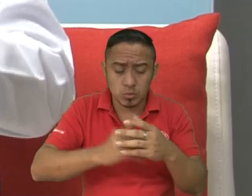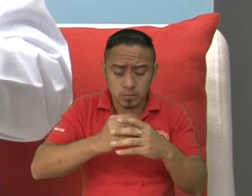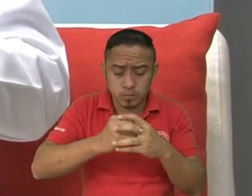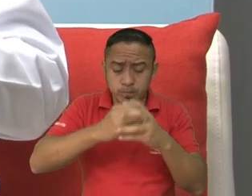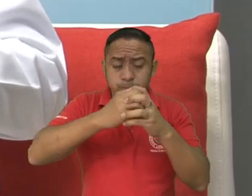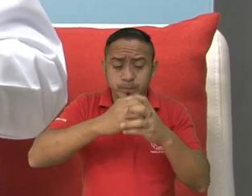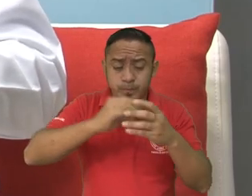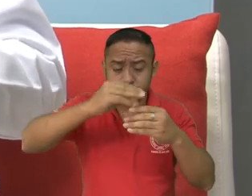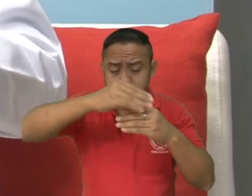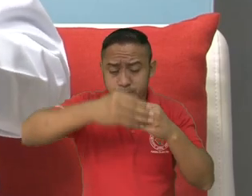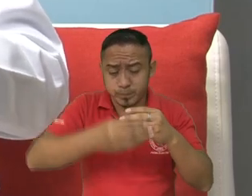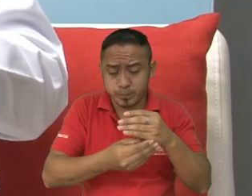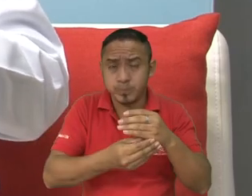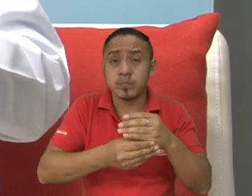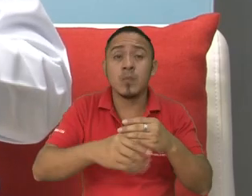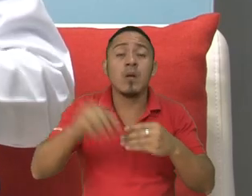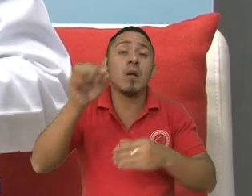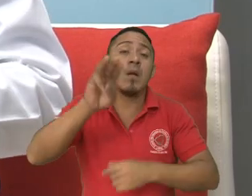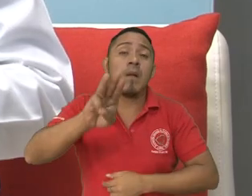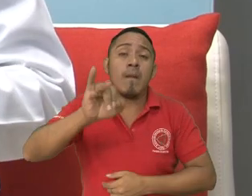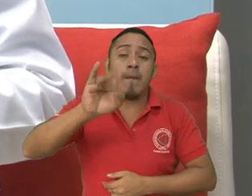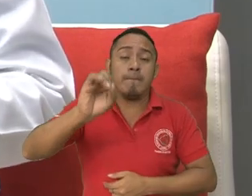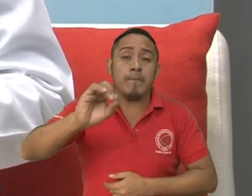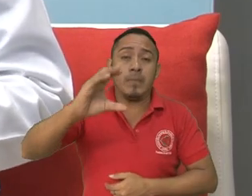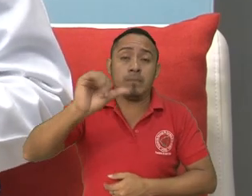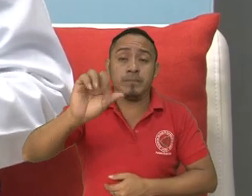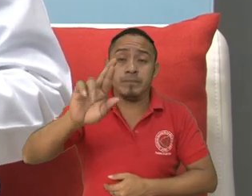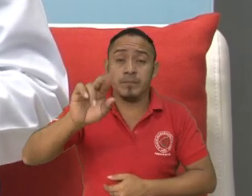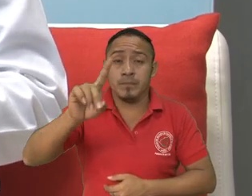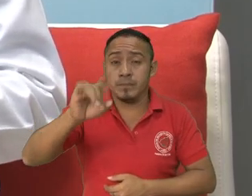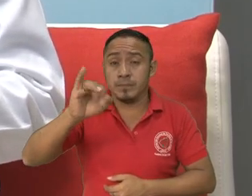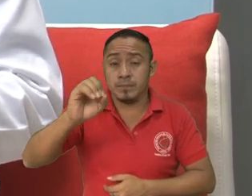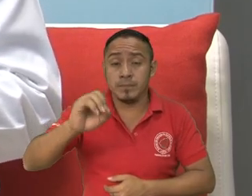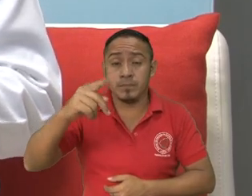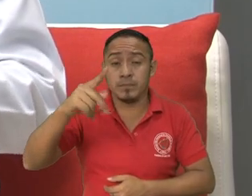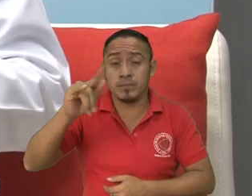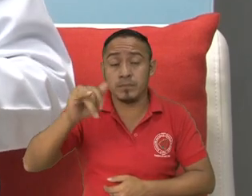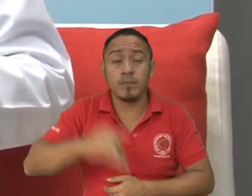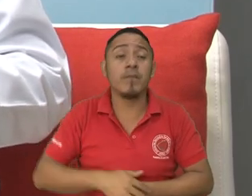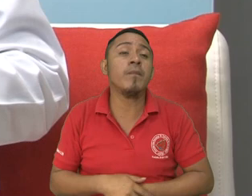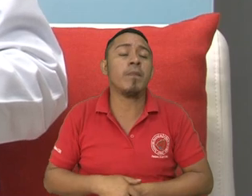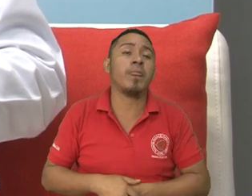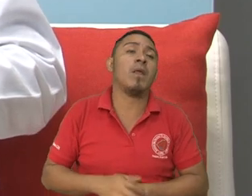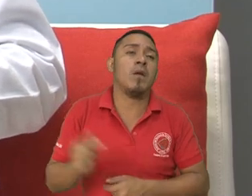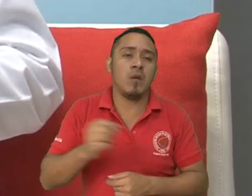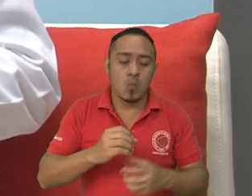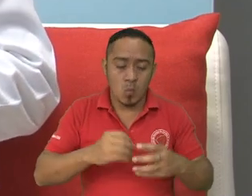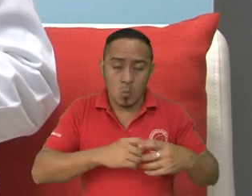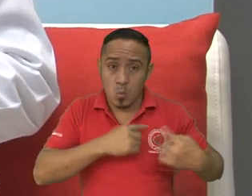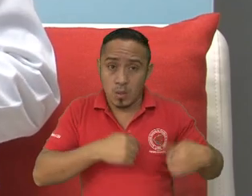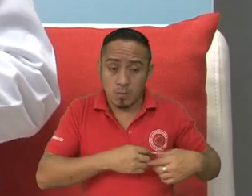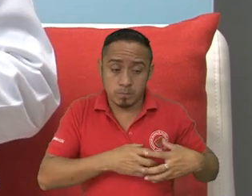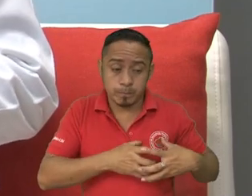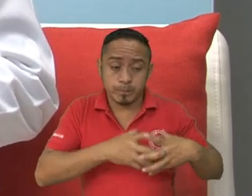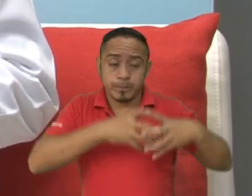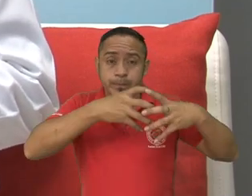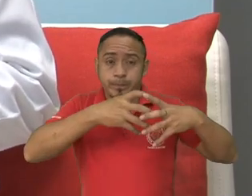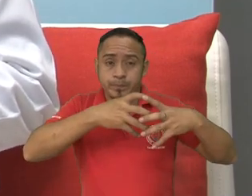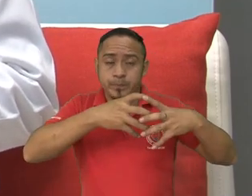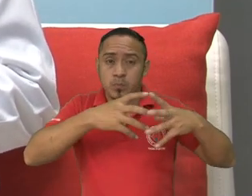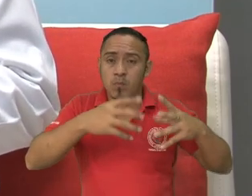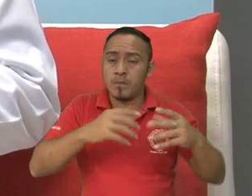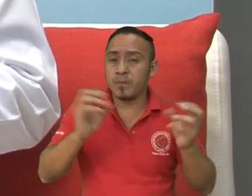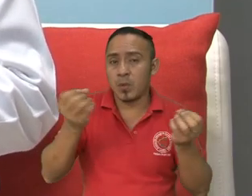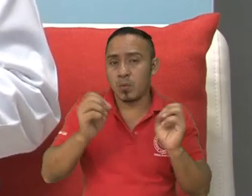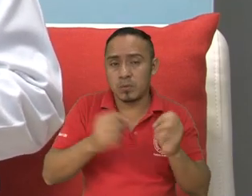más comunes, una miocardiopatía hipertrófica, que el corazón está ensanchado, o una miocardiopatía dilatada,